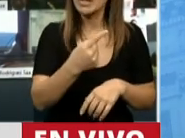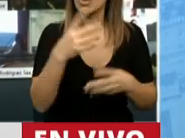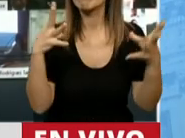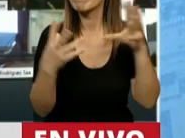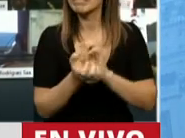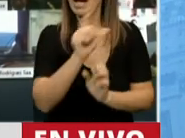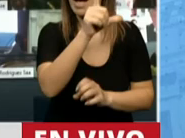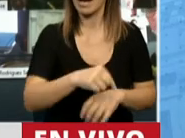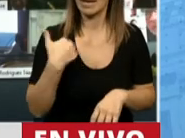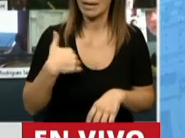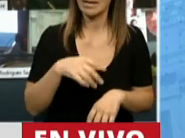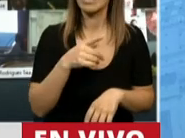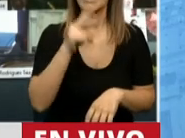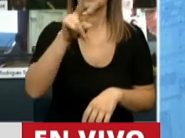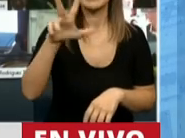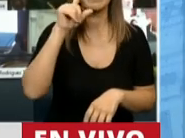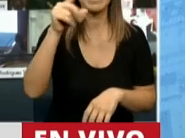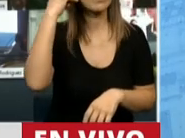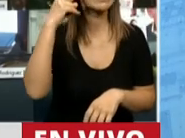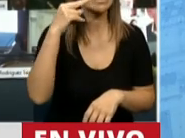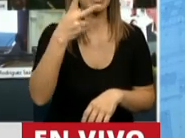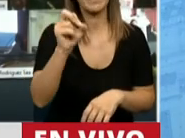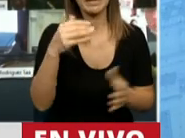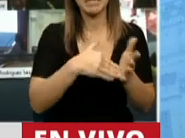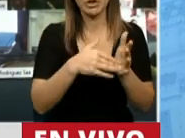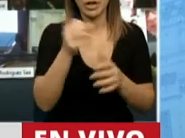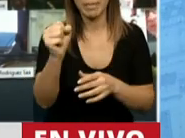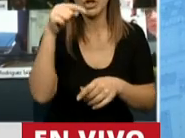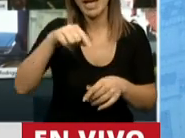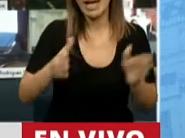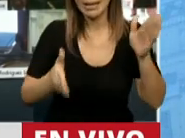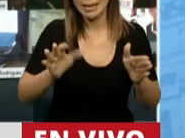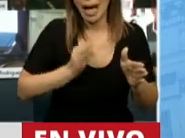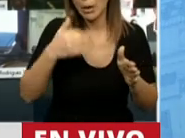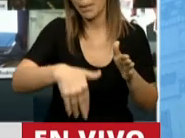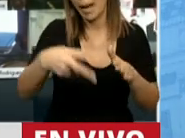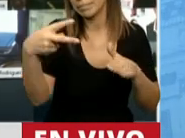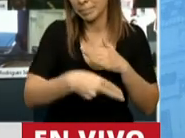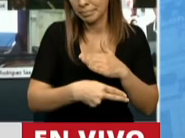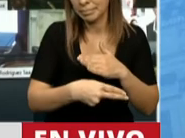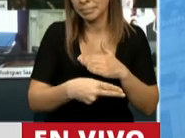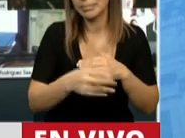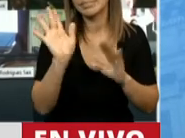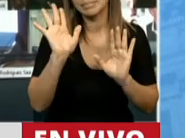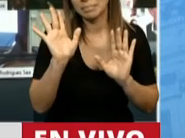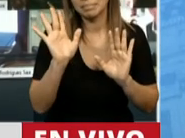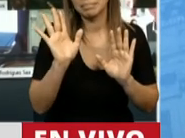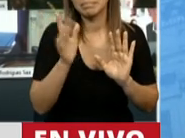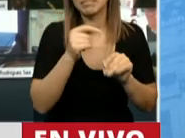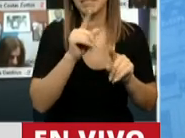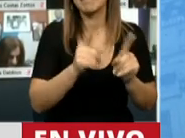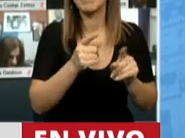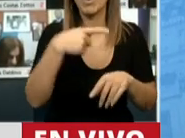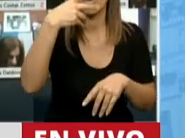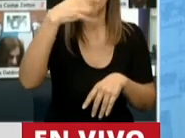la Nación de 23.920 millones. Bueno, este año van a vencían, si no tomábamos carta en el asunto, 12